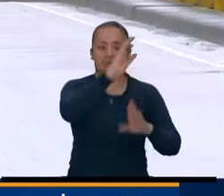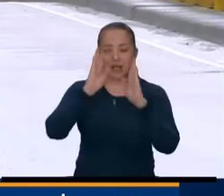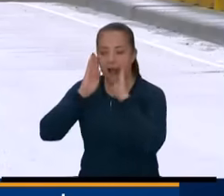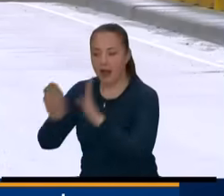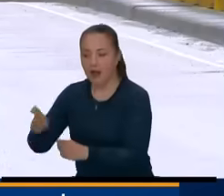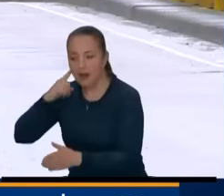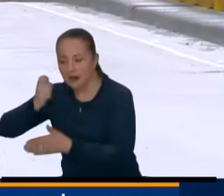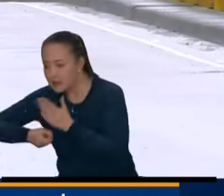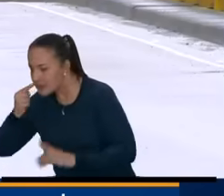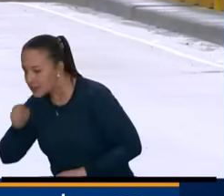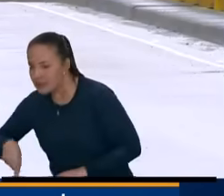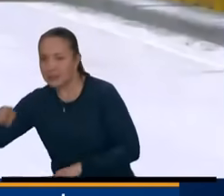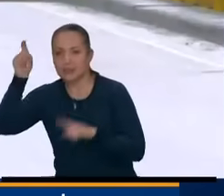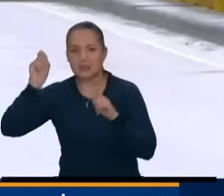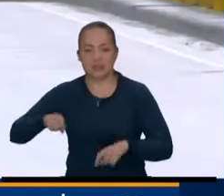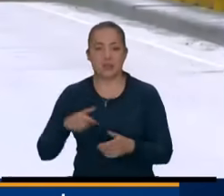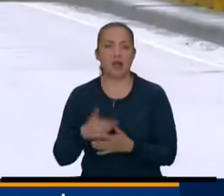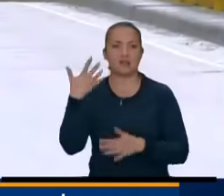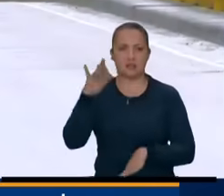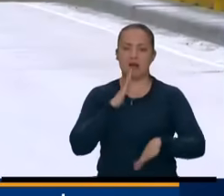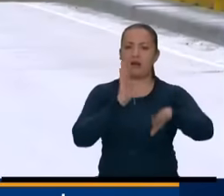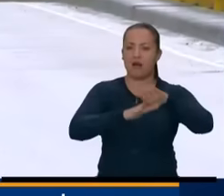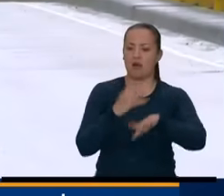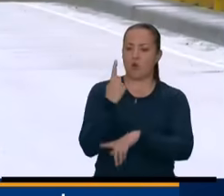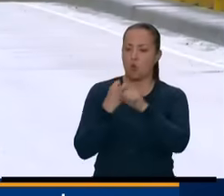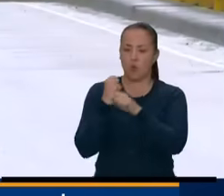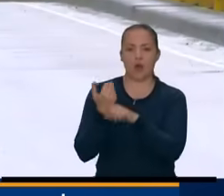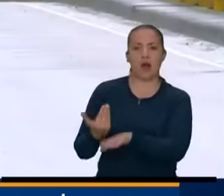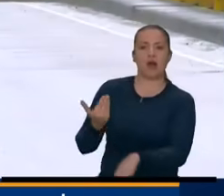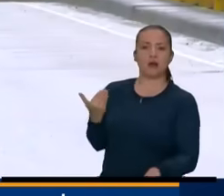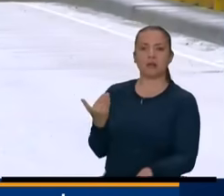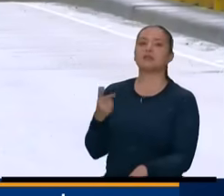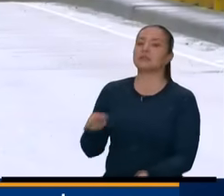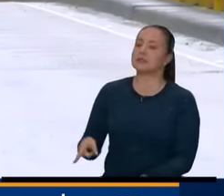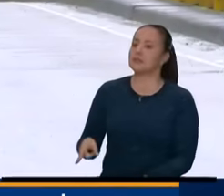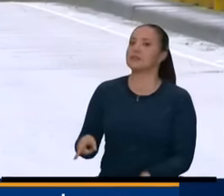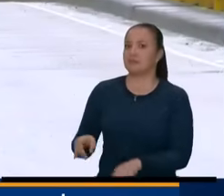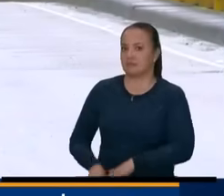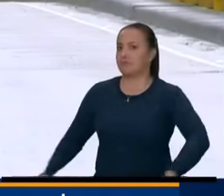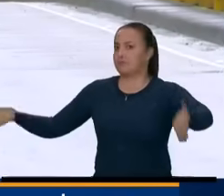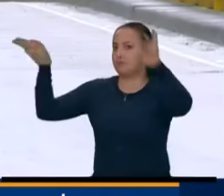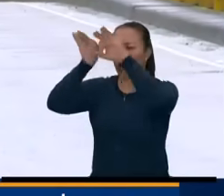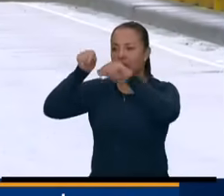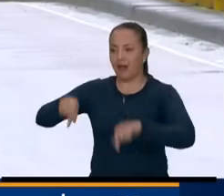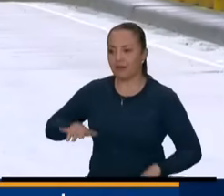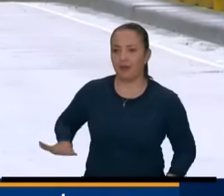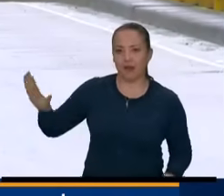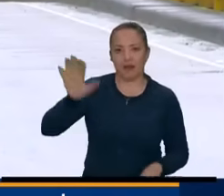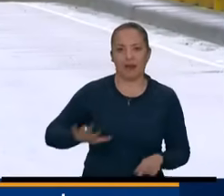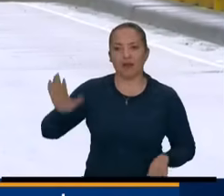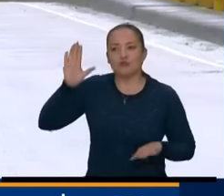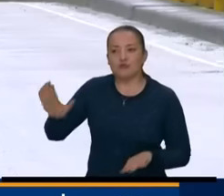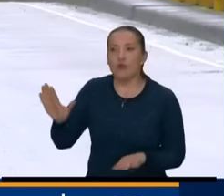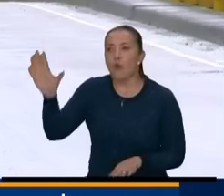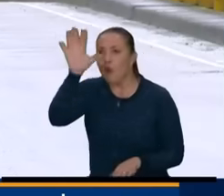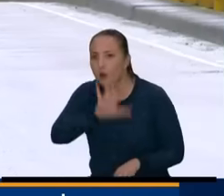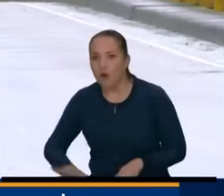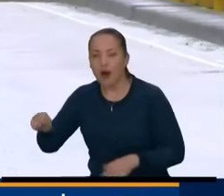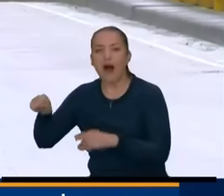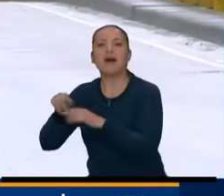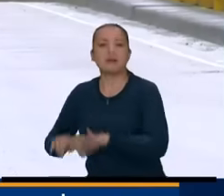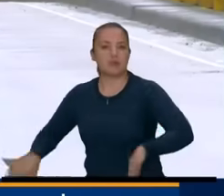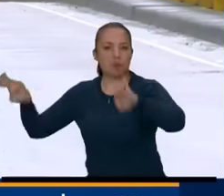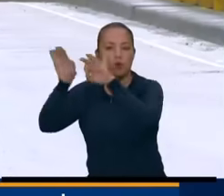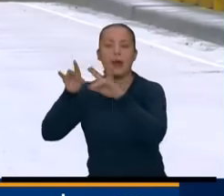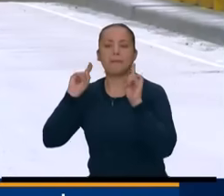anunciado de casi hace un año atrás. Yo creo que es una vía de mucha trascendencia para el departamento y para la región, pero que vemos con